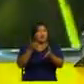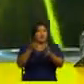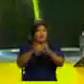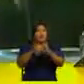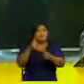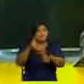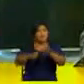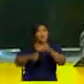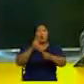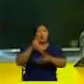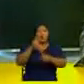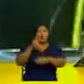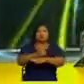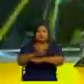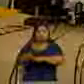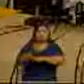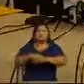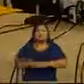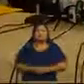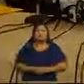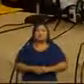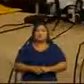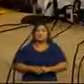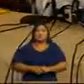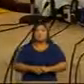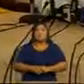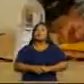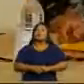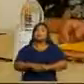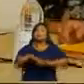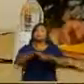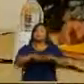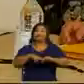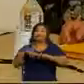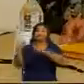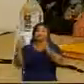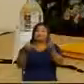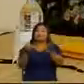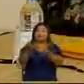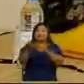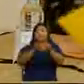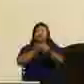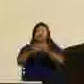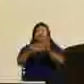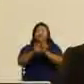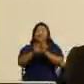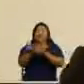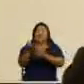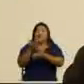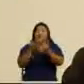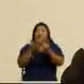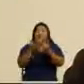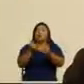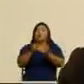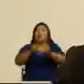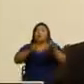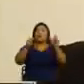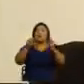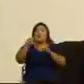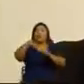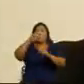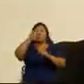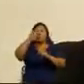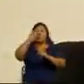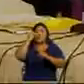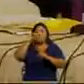los cuales se los señala. Se sentaron para explicar cada uno la situación legal y contable de la empresa Shenlong, dedicada a la